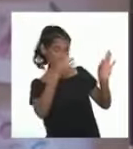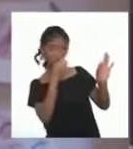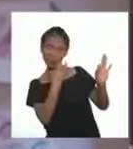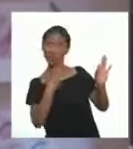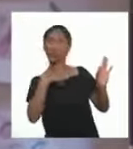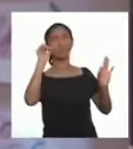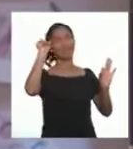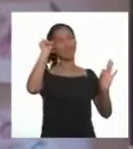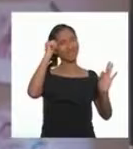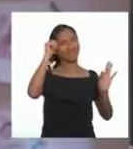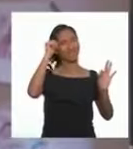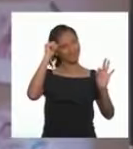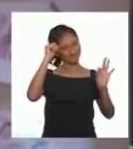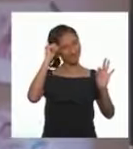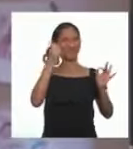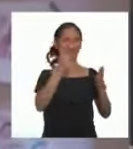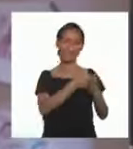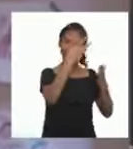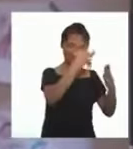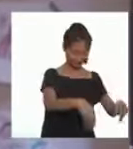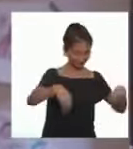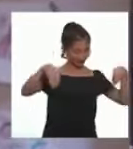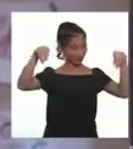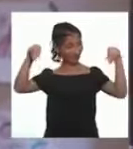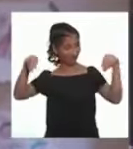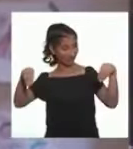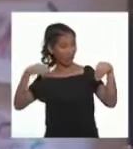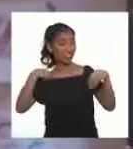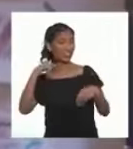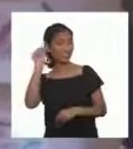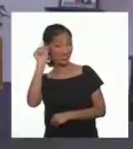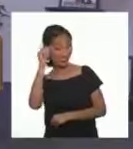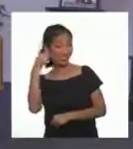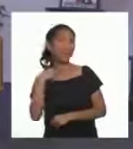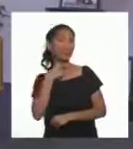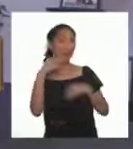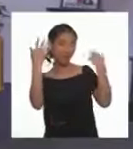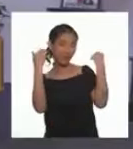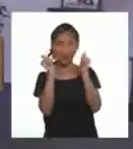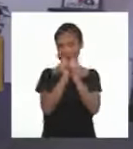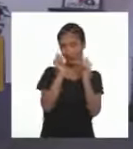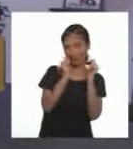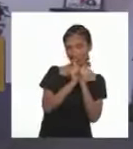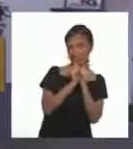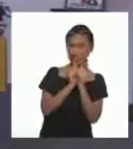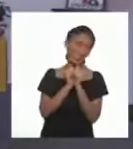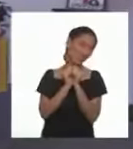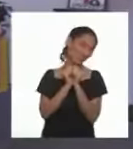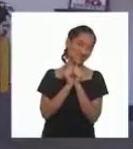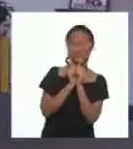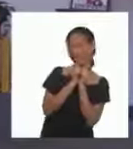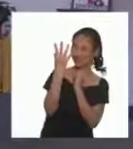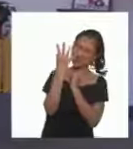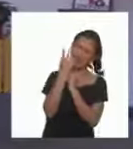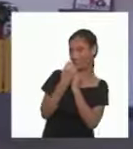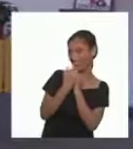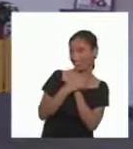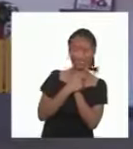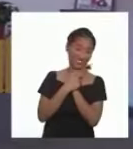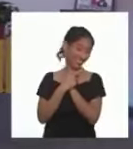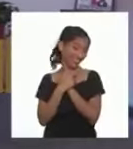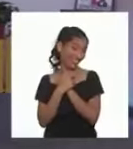un recuerdo de ese día y del momento especial que compartí con mi abuelita en su tierra. ¡Ay! ¡Qué bonito!